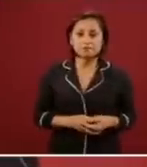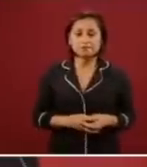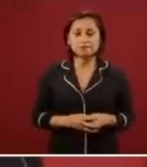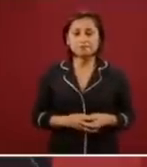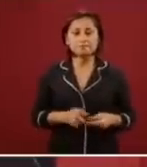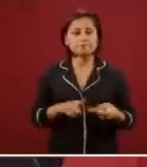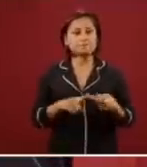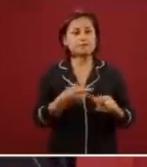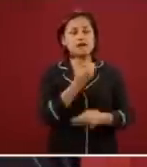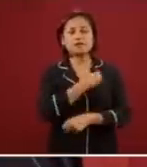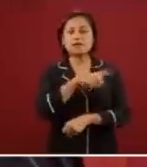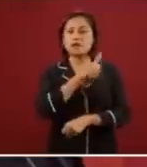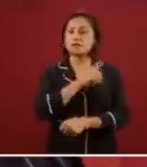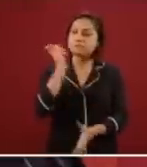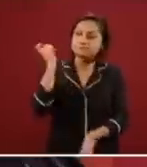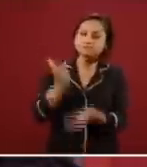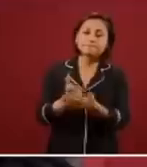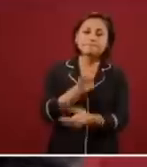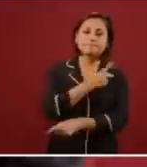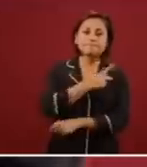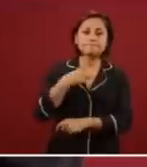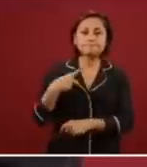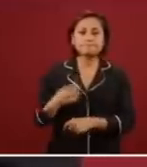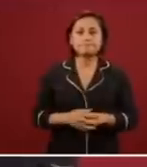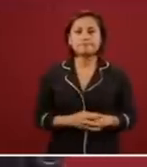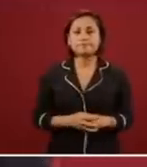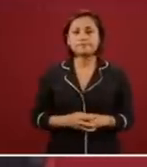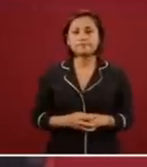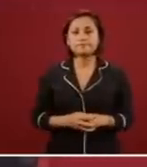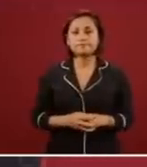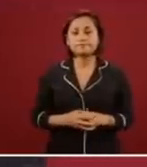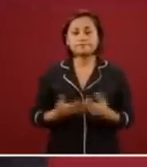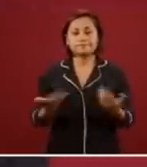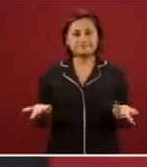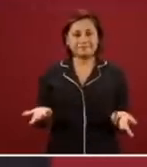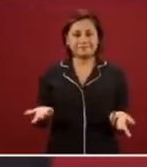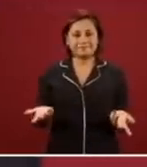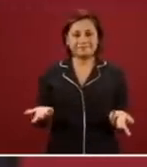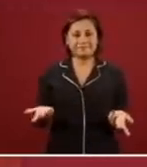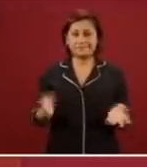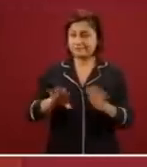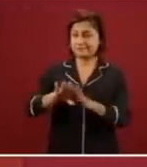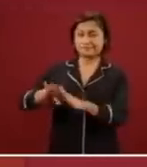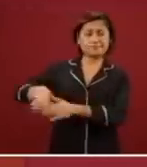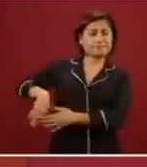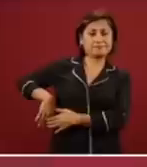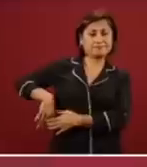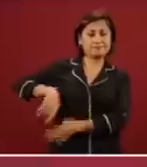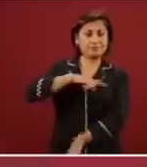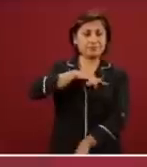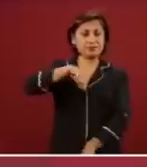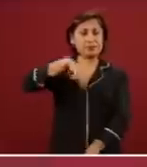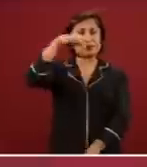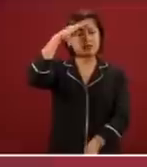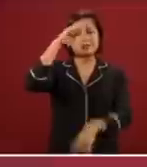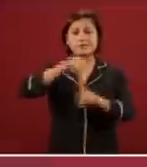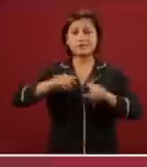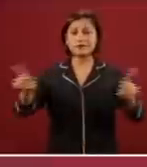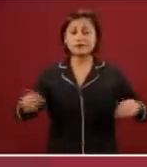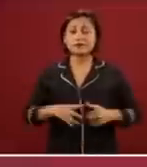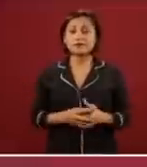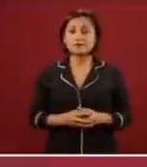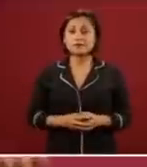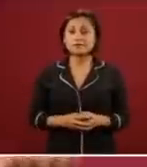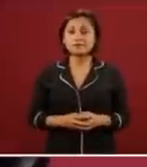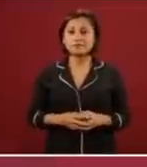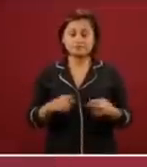la salud se tiene que pagar. Nosotros tenemos una concepción distinta. Ni